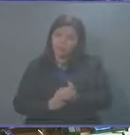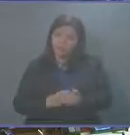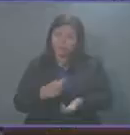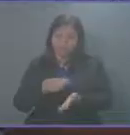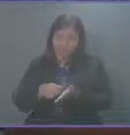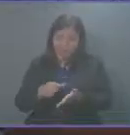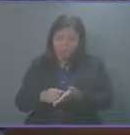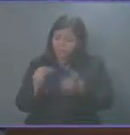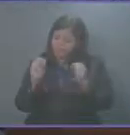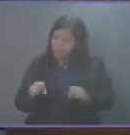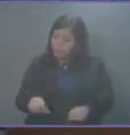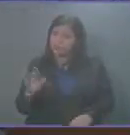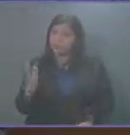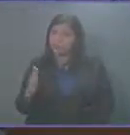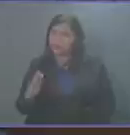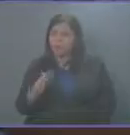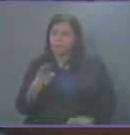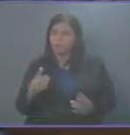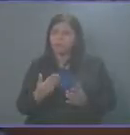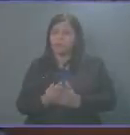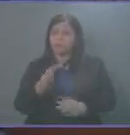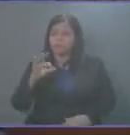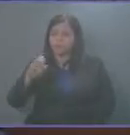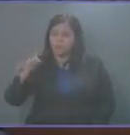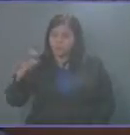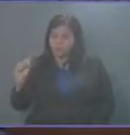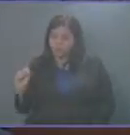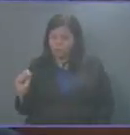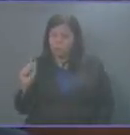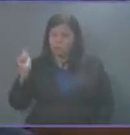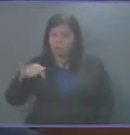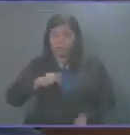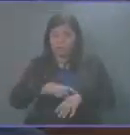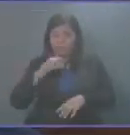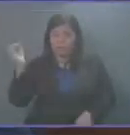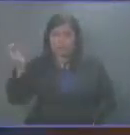utilizar el FODES ante esta emergencia nacional. Gracias, presidente.